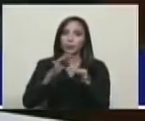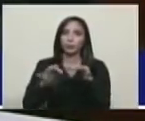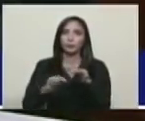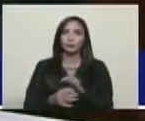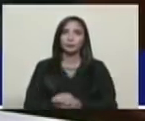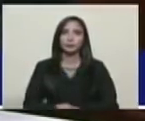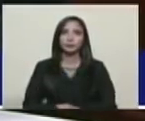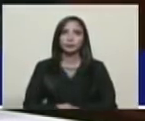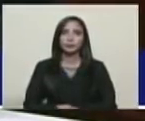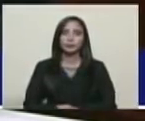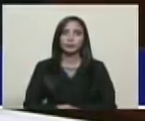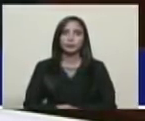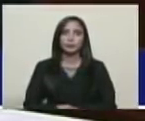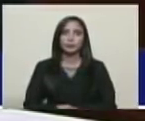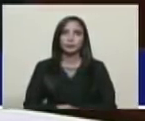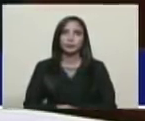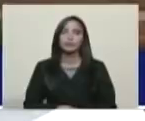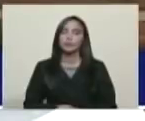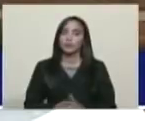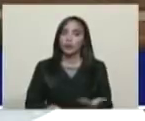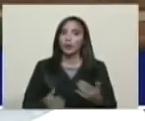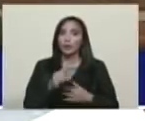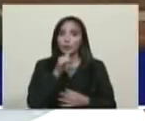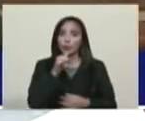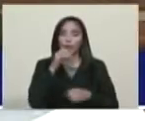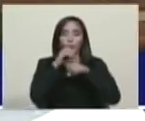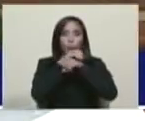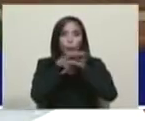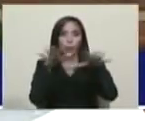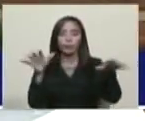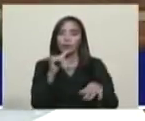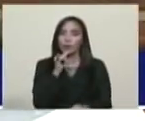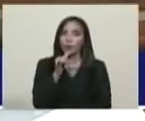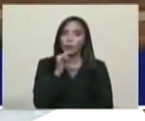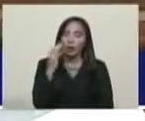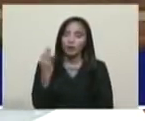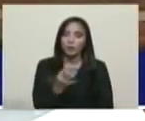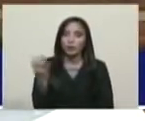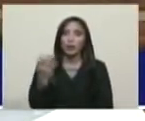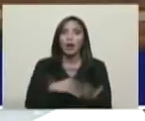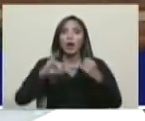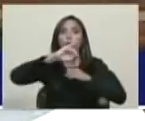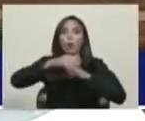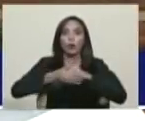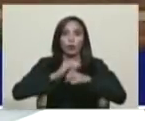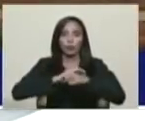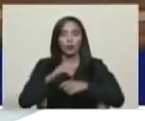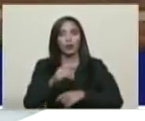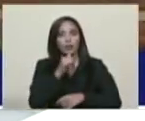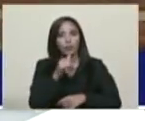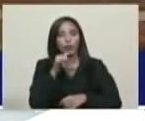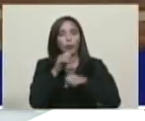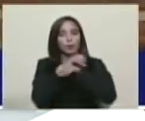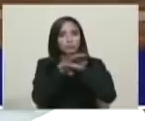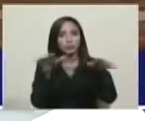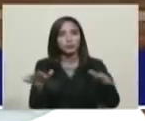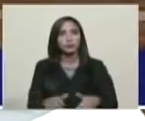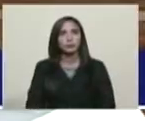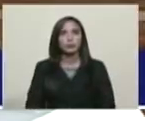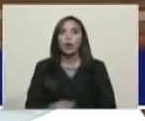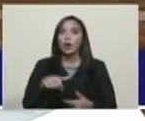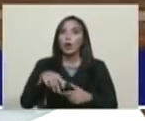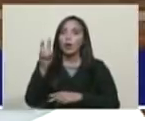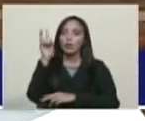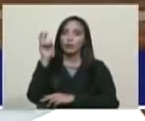avanzando. Tenemos que informar bien al pueblo, compañero Jorge Rodríguez. Jorge Rodríguez, hoy es